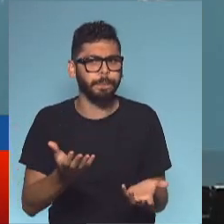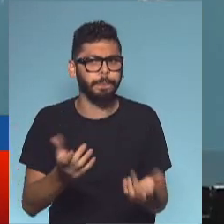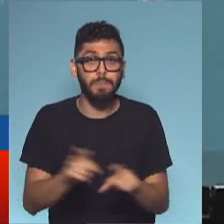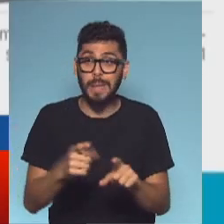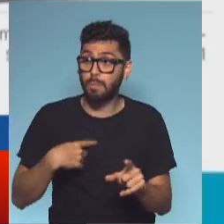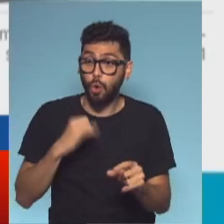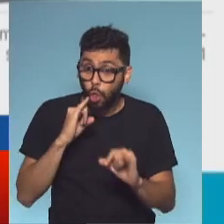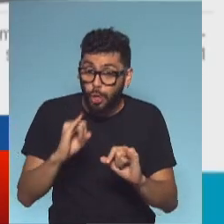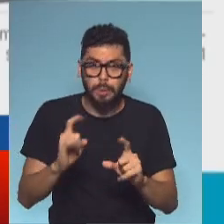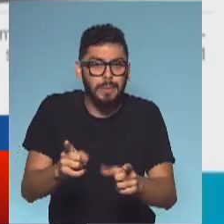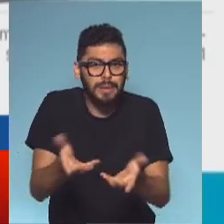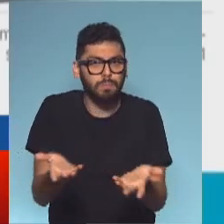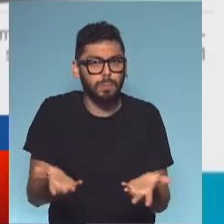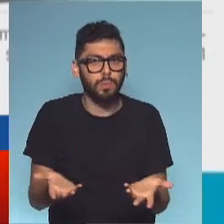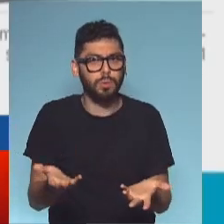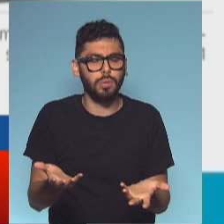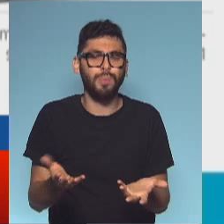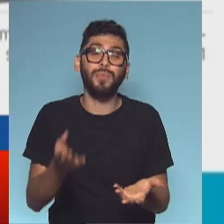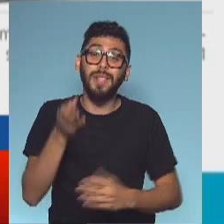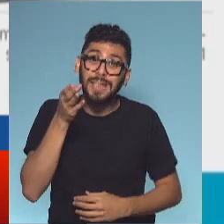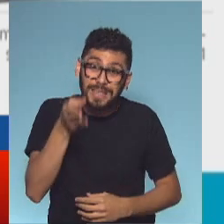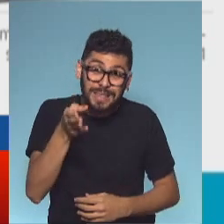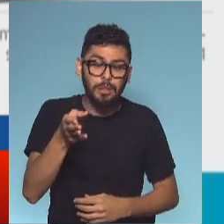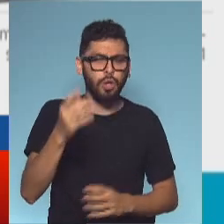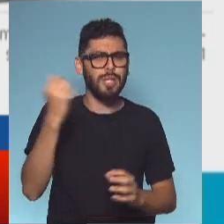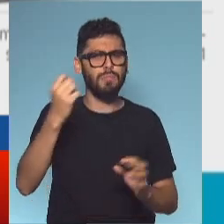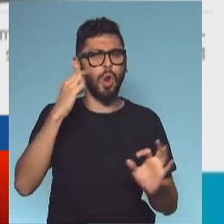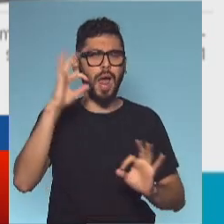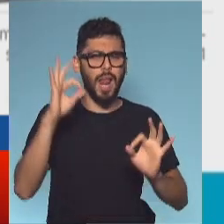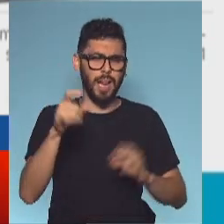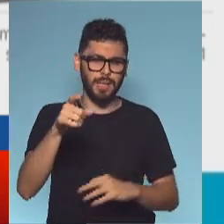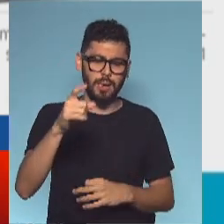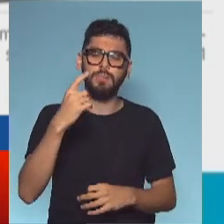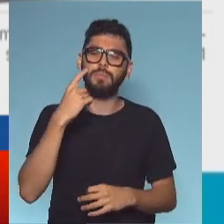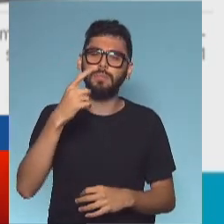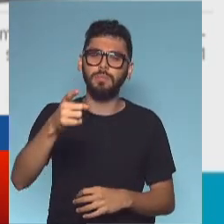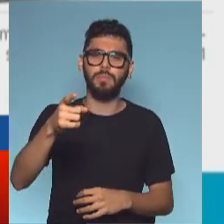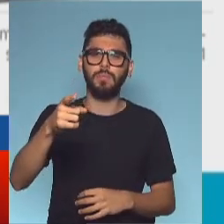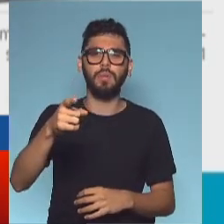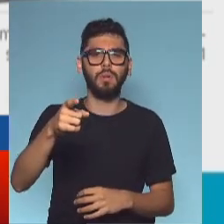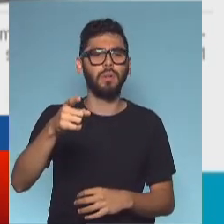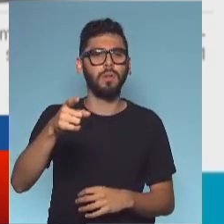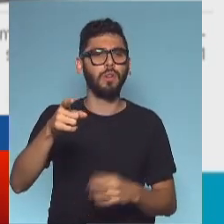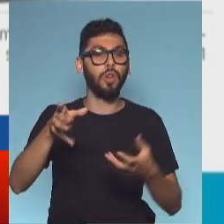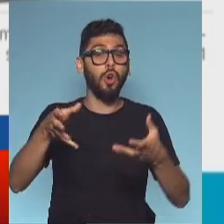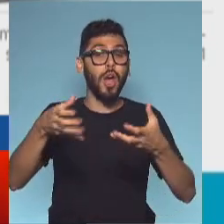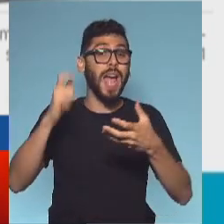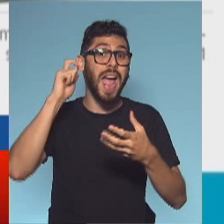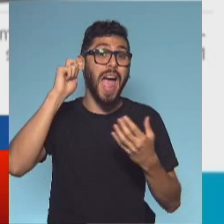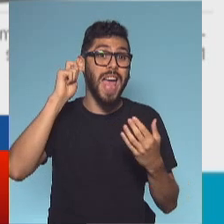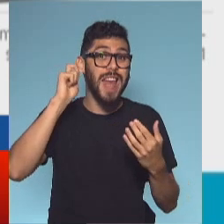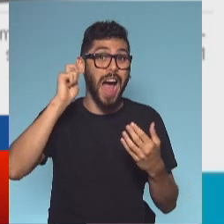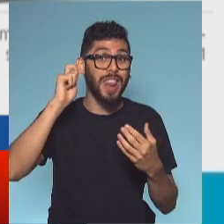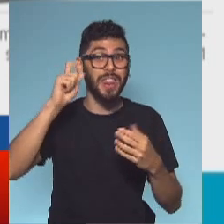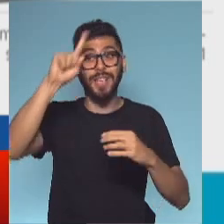veníamos diciendo. Y este es un dato también para analizar. Fíjense cuáles son los grupos etarios que